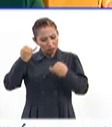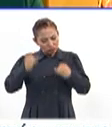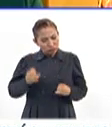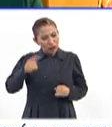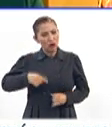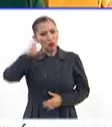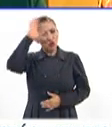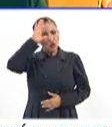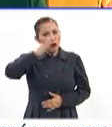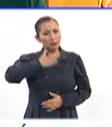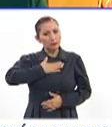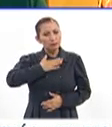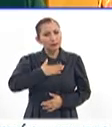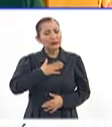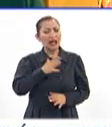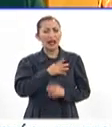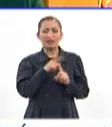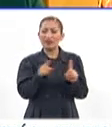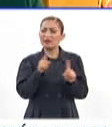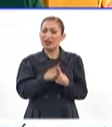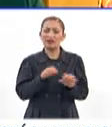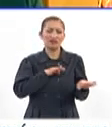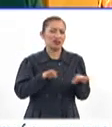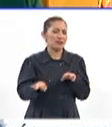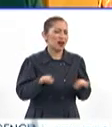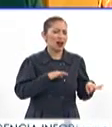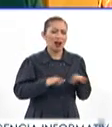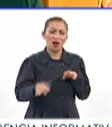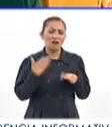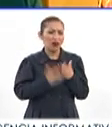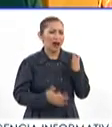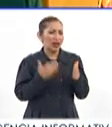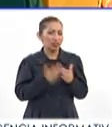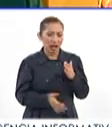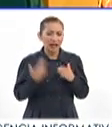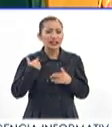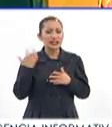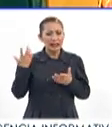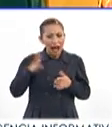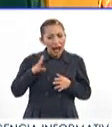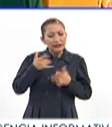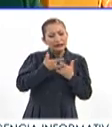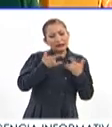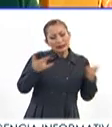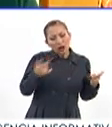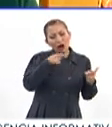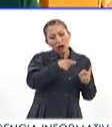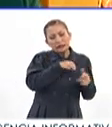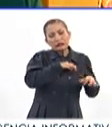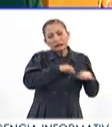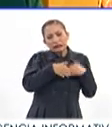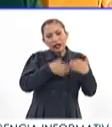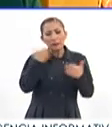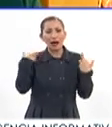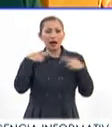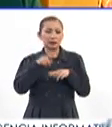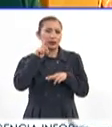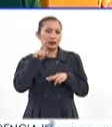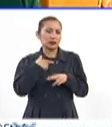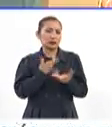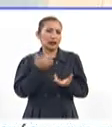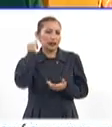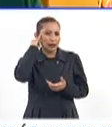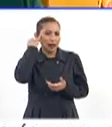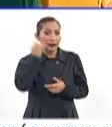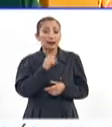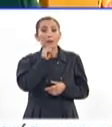identidad cultural. Y hay mucho trabajo por hacer y que han venido históricamente haciendo las maestras y los maestros